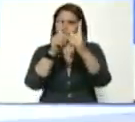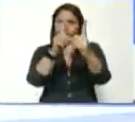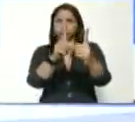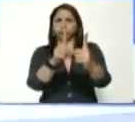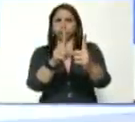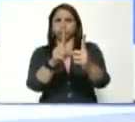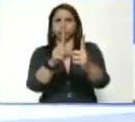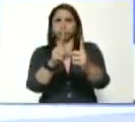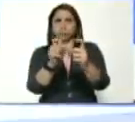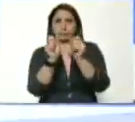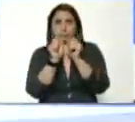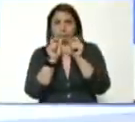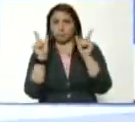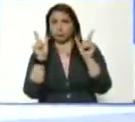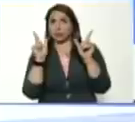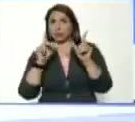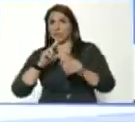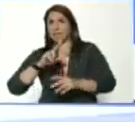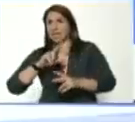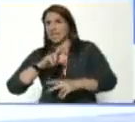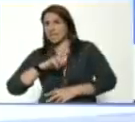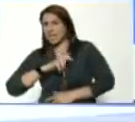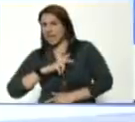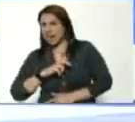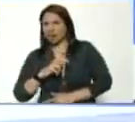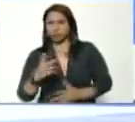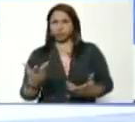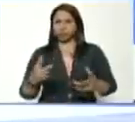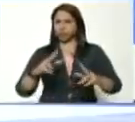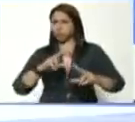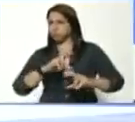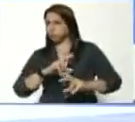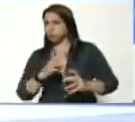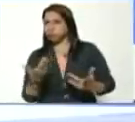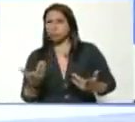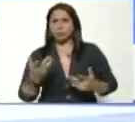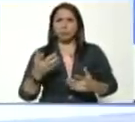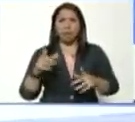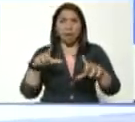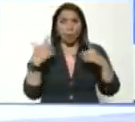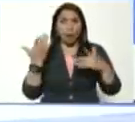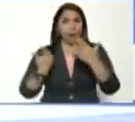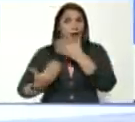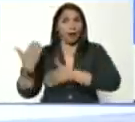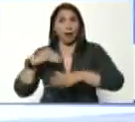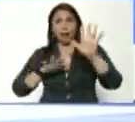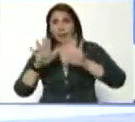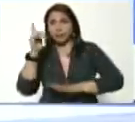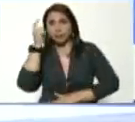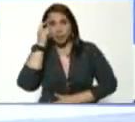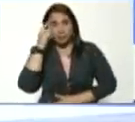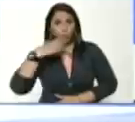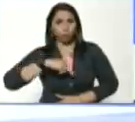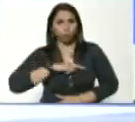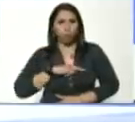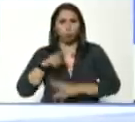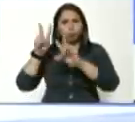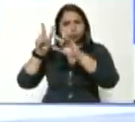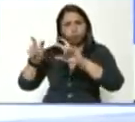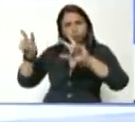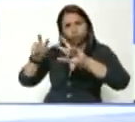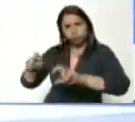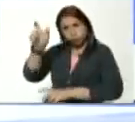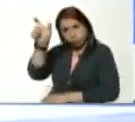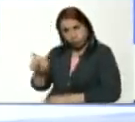Apareció un caso extraño en La Guaira hace unos 15 días, le hicimos estudio y en